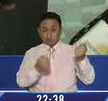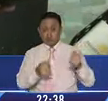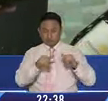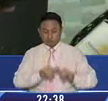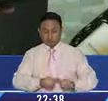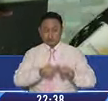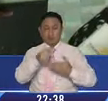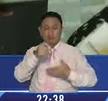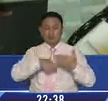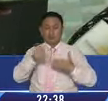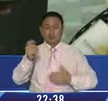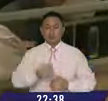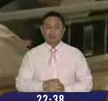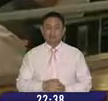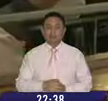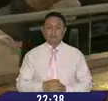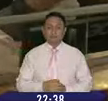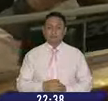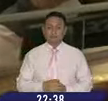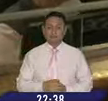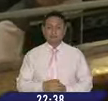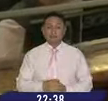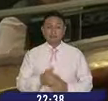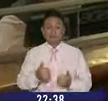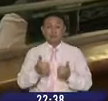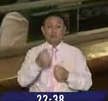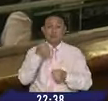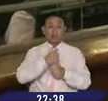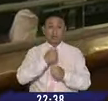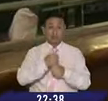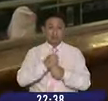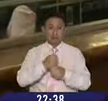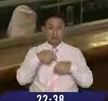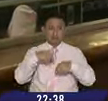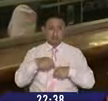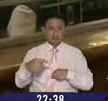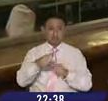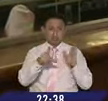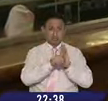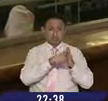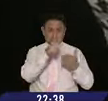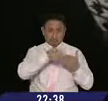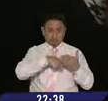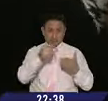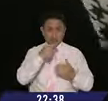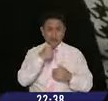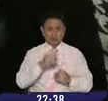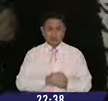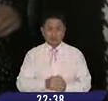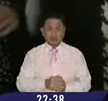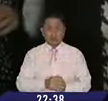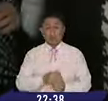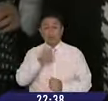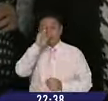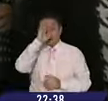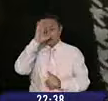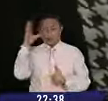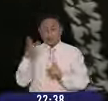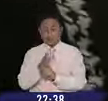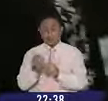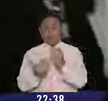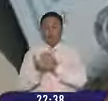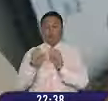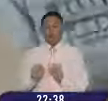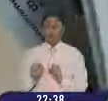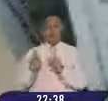y va a pasar en buenos términos. Empleos de calidad se conseguirían al aprobar esta ley que explicaron. Tiene como fin la creación de oportunidades,